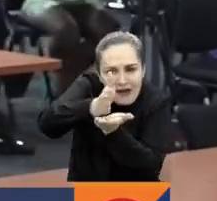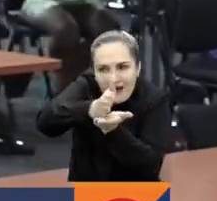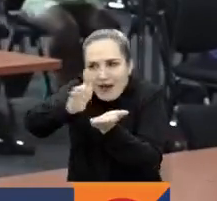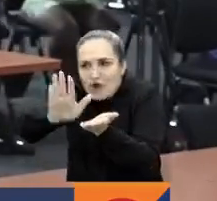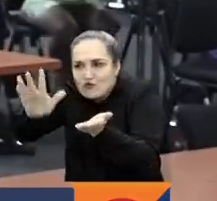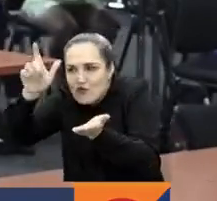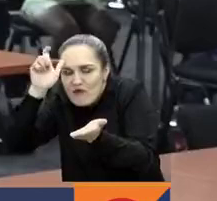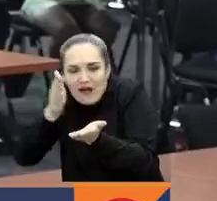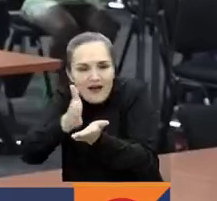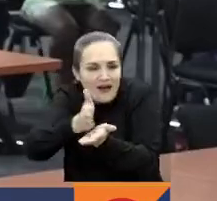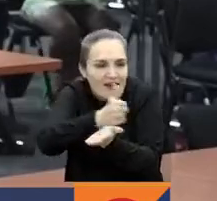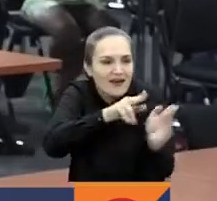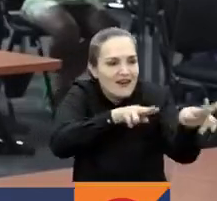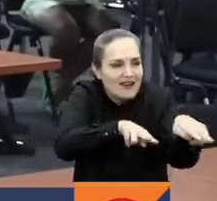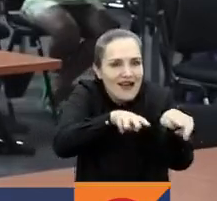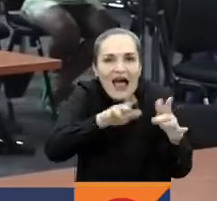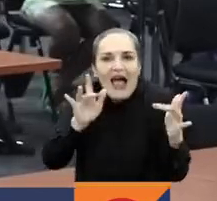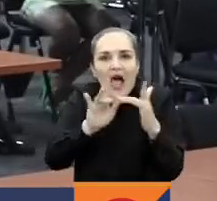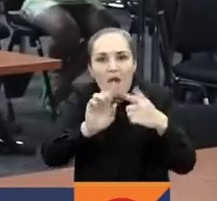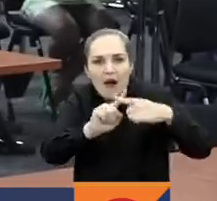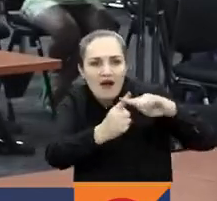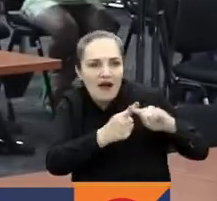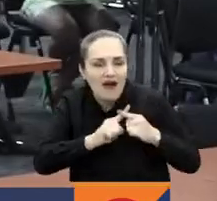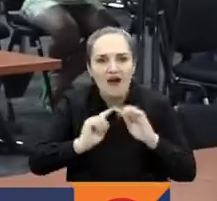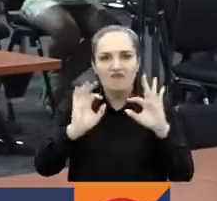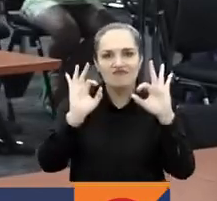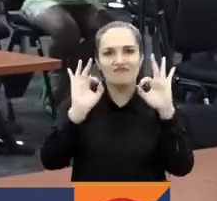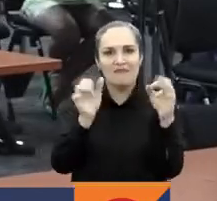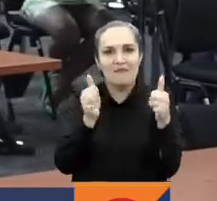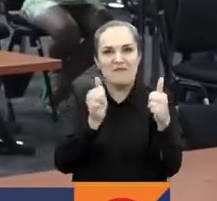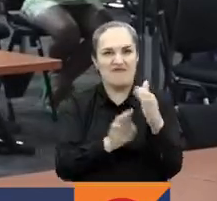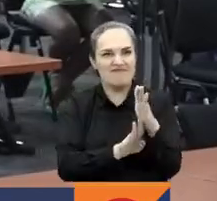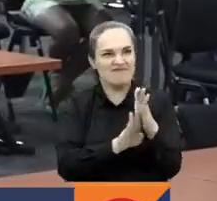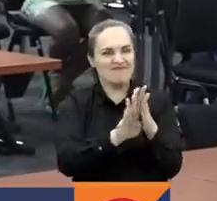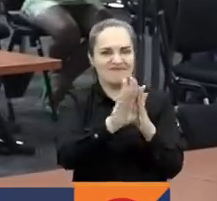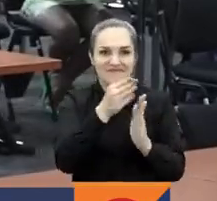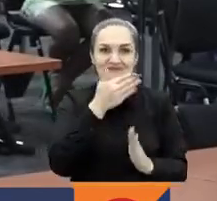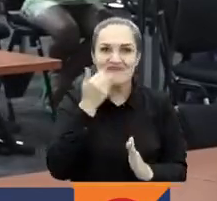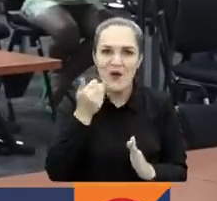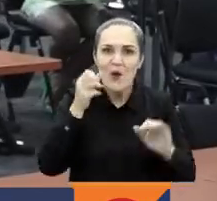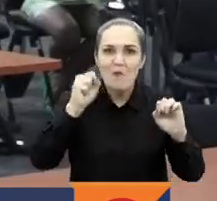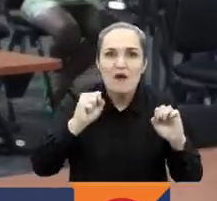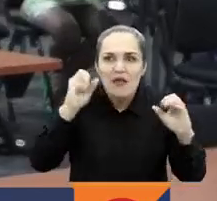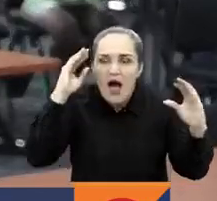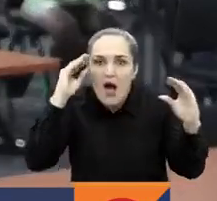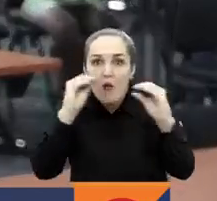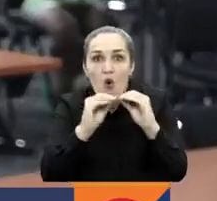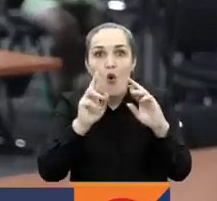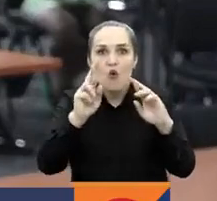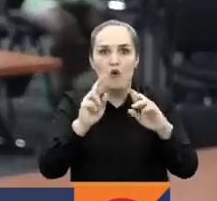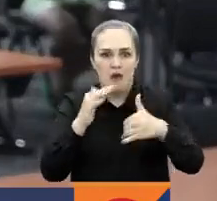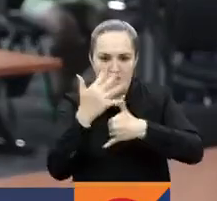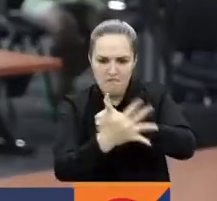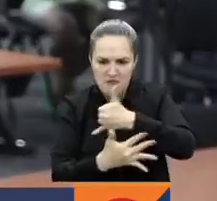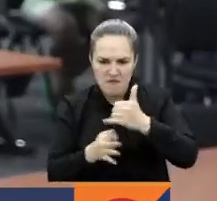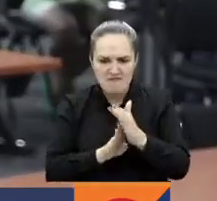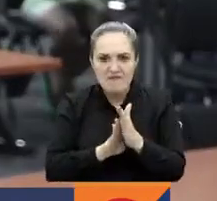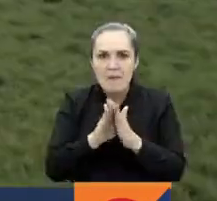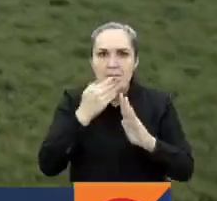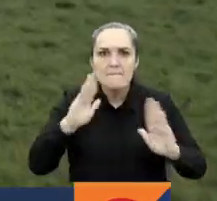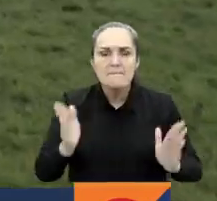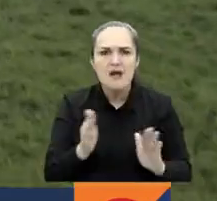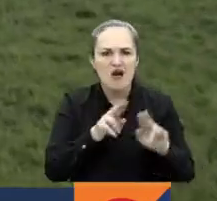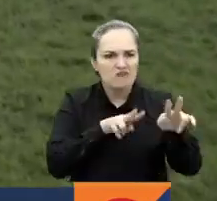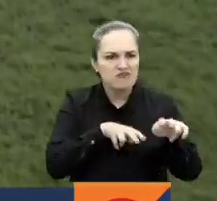sea realmente un salto significativo, porque podemos ser una potencia en la producción de